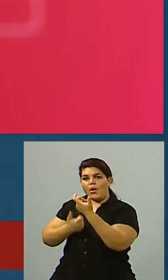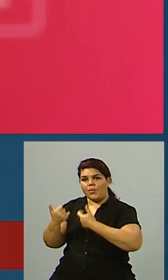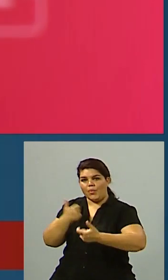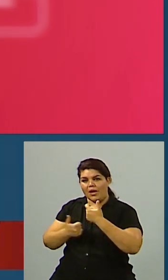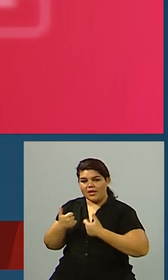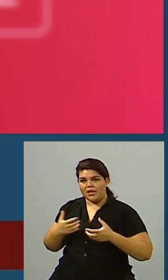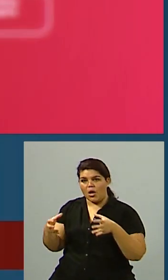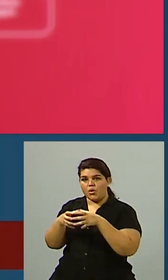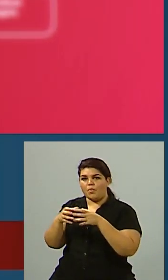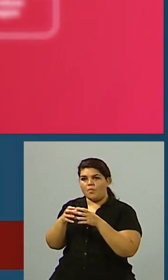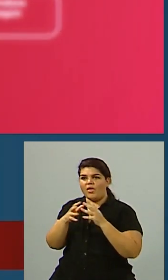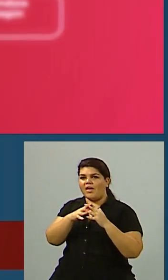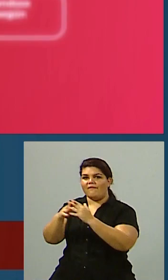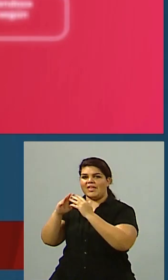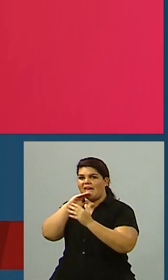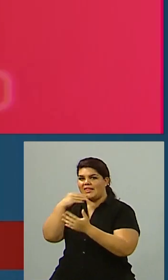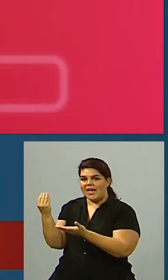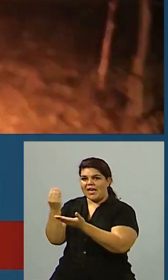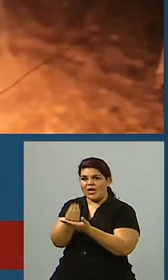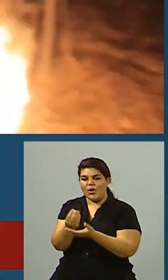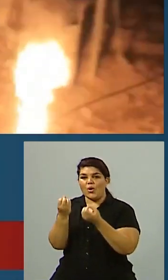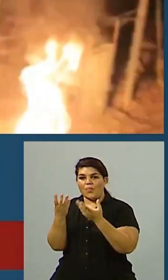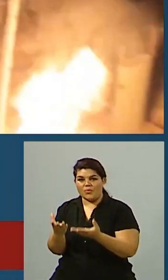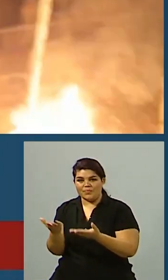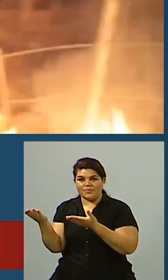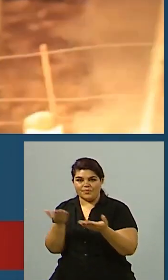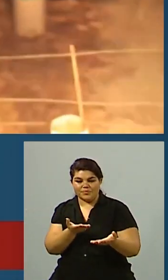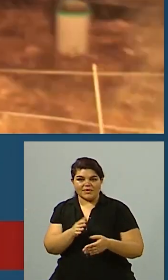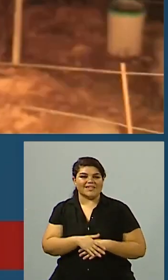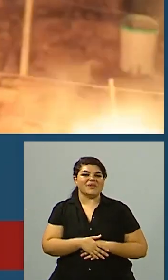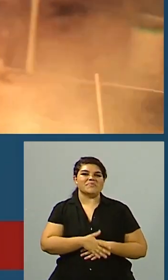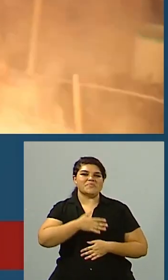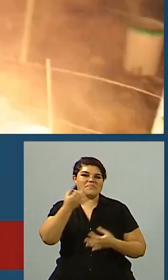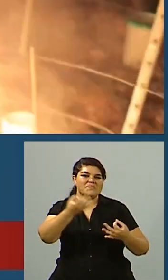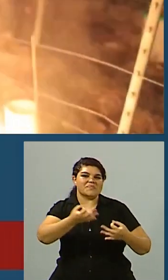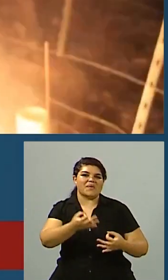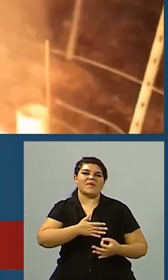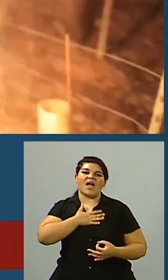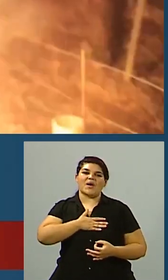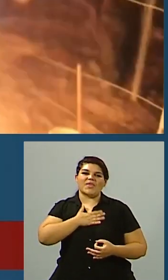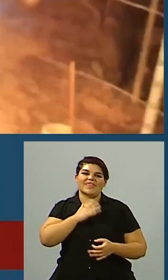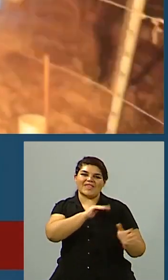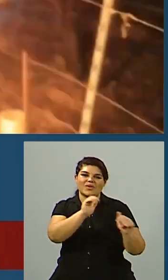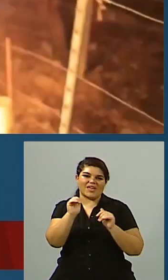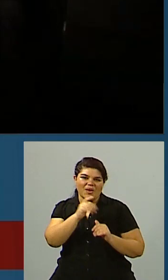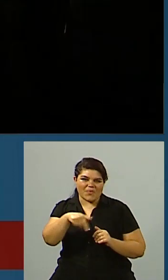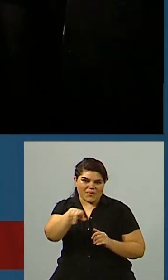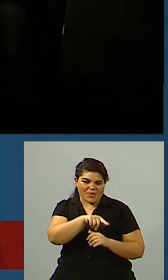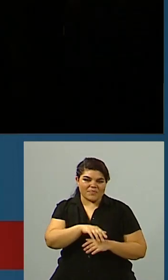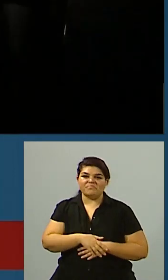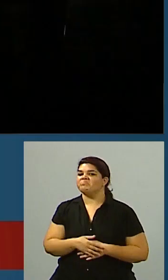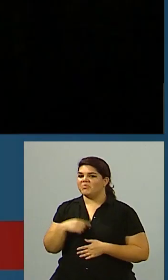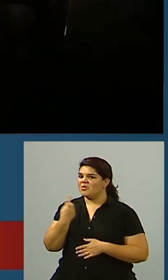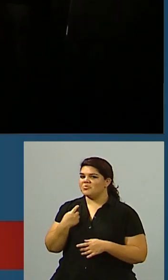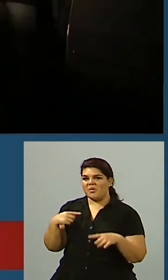Bienvenido. Muchas gracias, muy bien. Ustedes, espero que bien. Gusto en saludarlos. Igualmente para nosotros. Bueno, primero nos